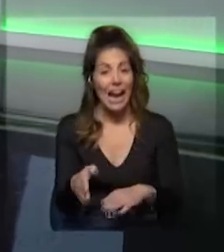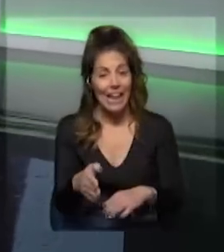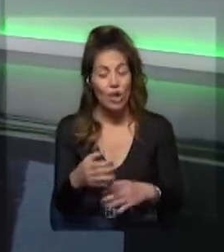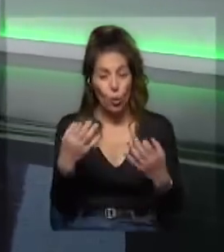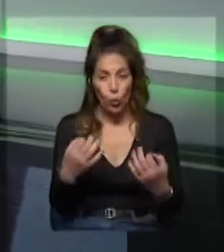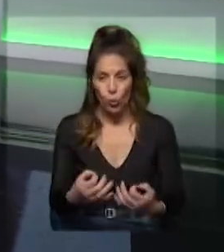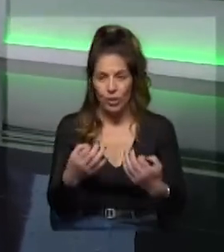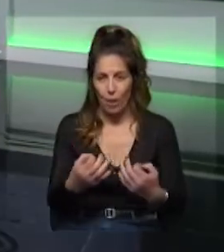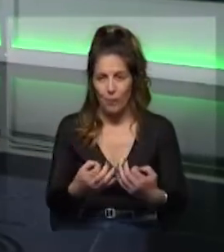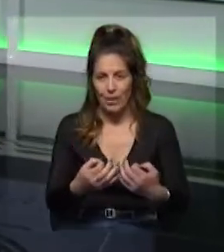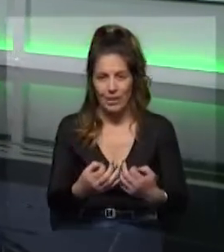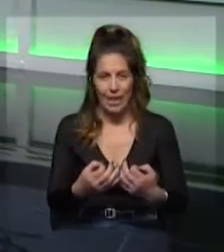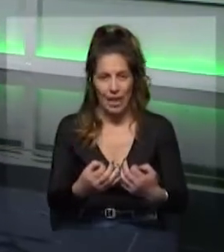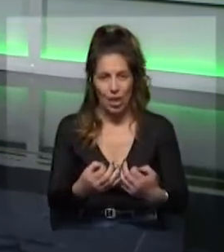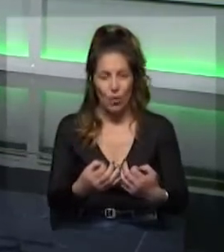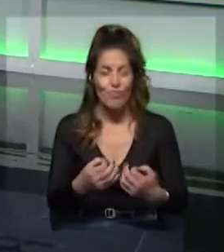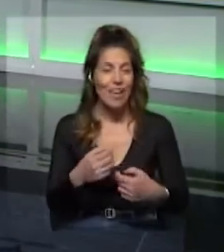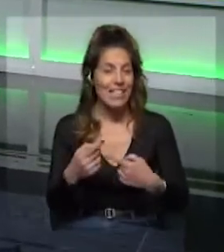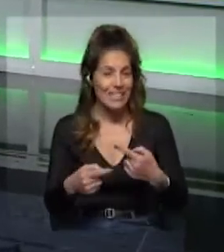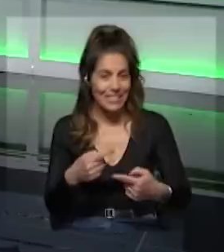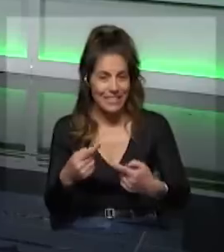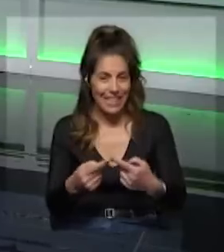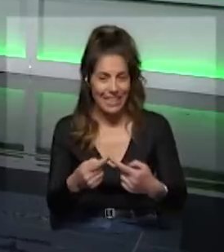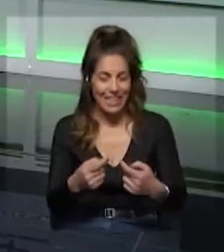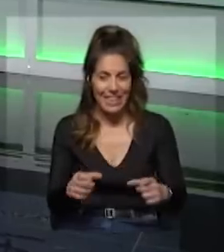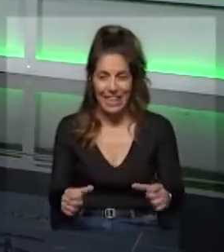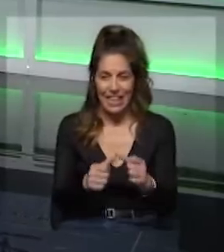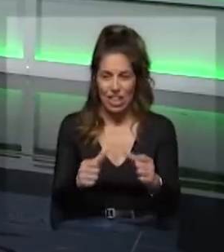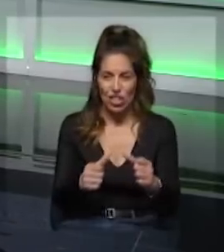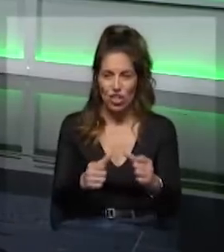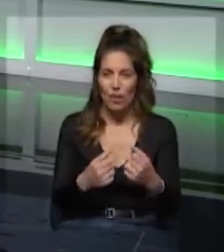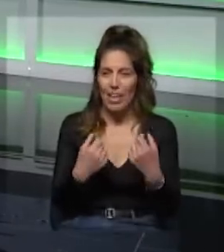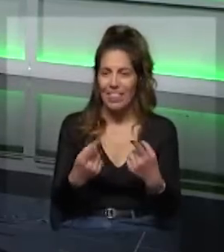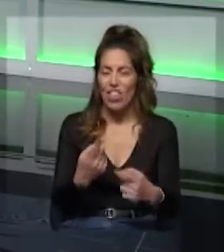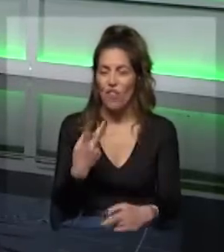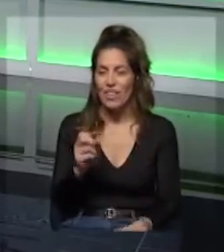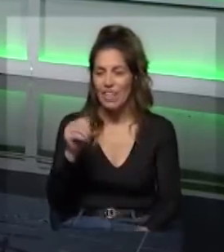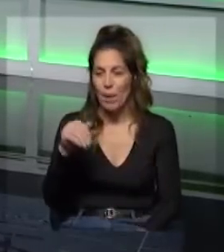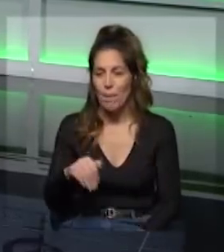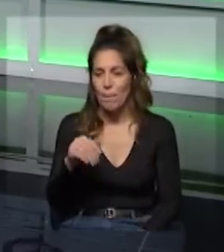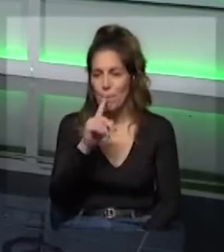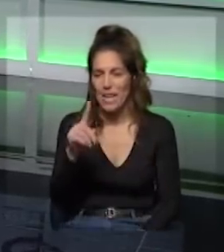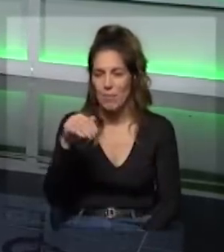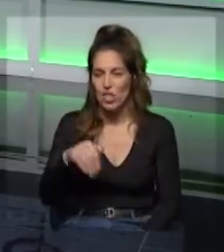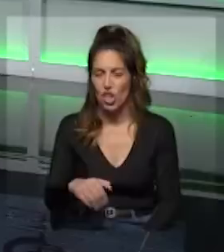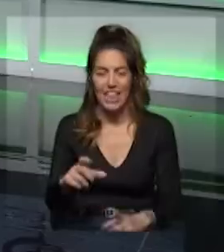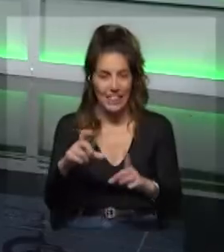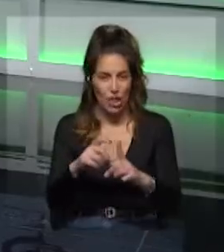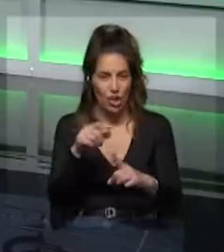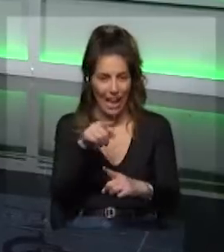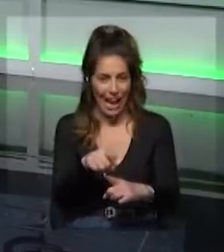justamente de Bueno una serie de operaciones que le habrían reportado 20,000 millones de dólares a él y sus